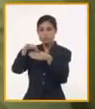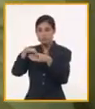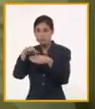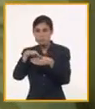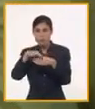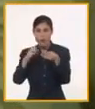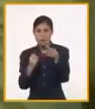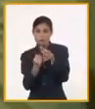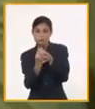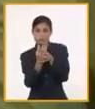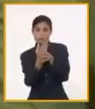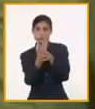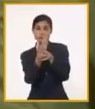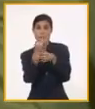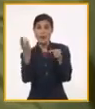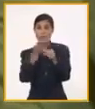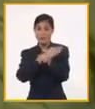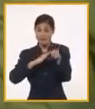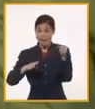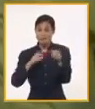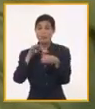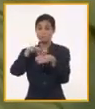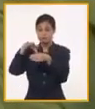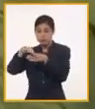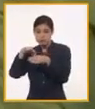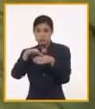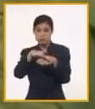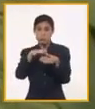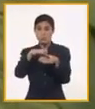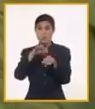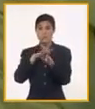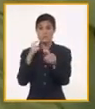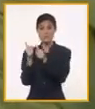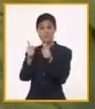que hacía falta, y la pude sembrar bien. Si los